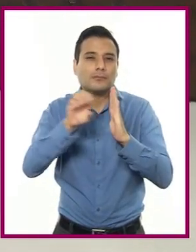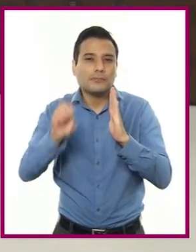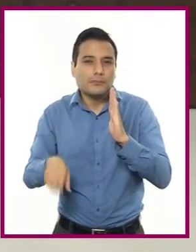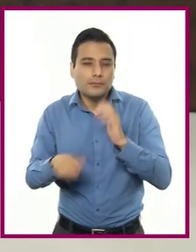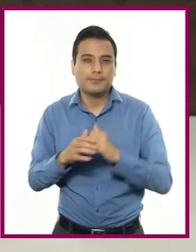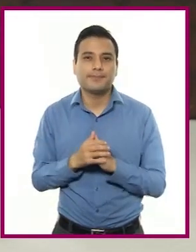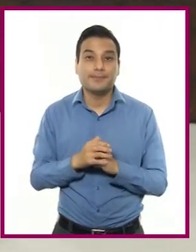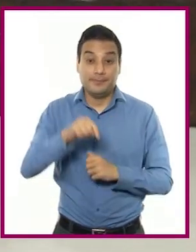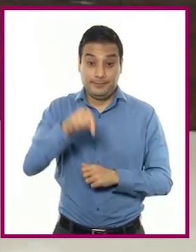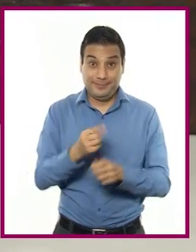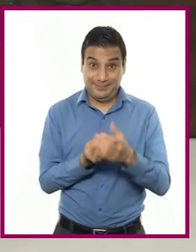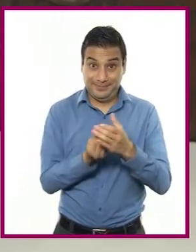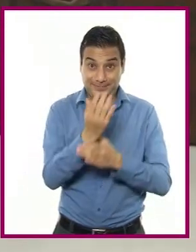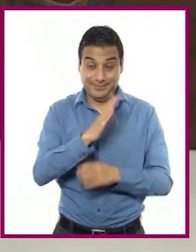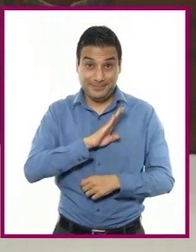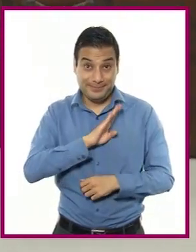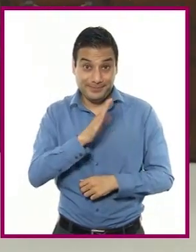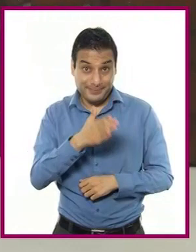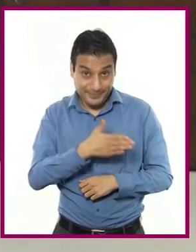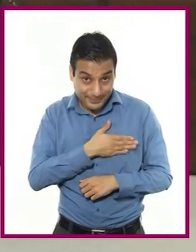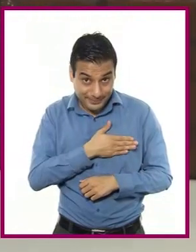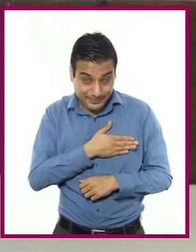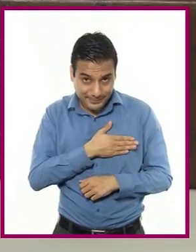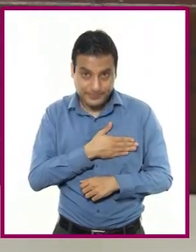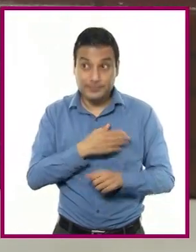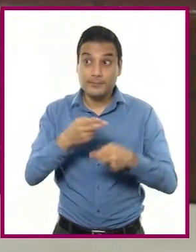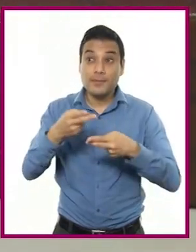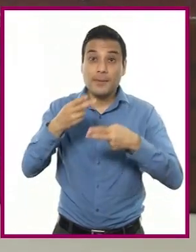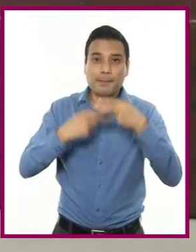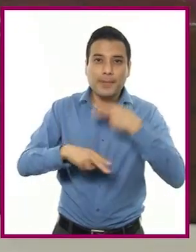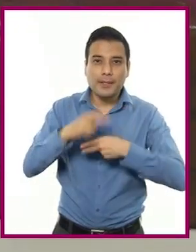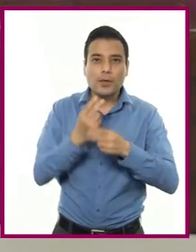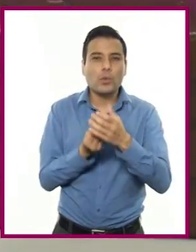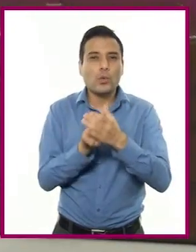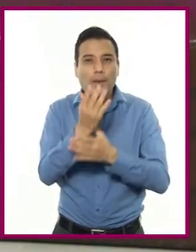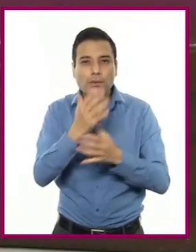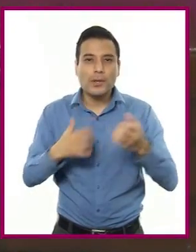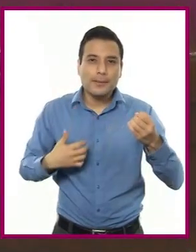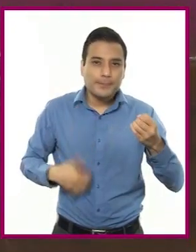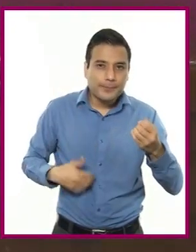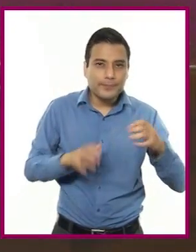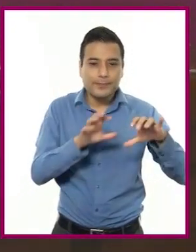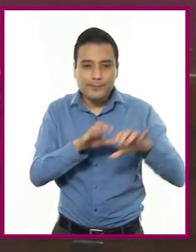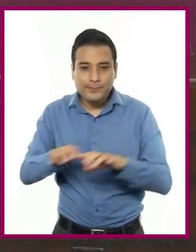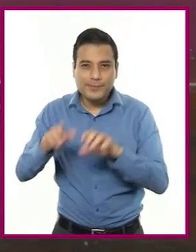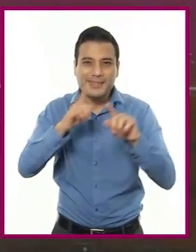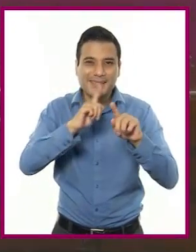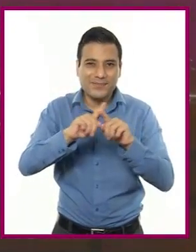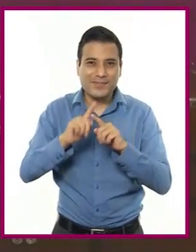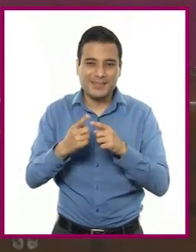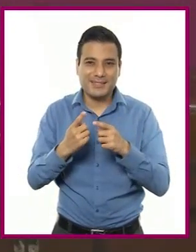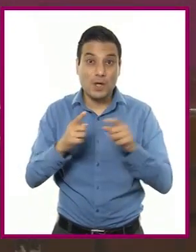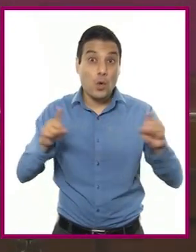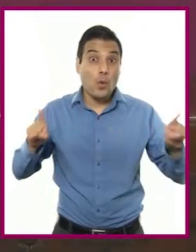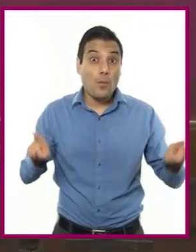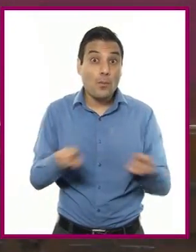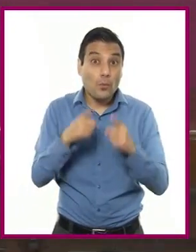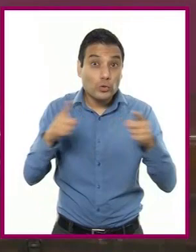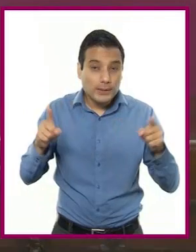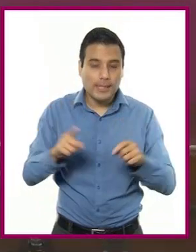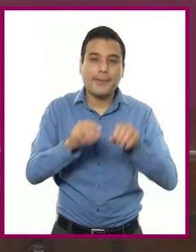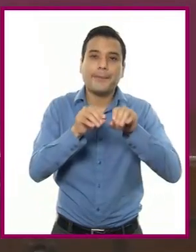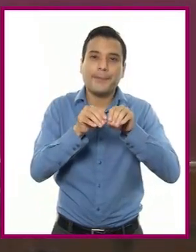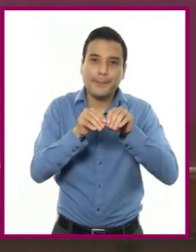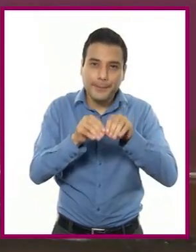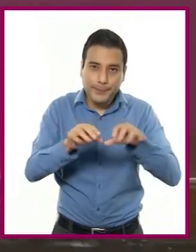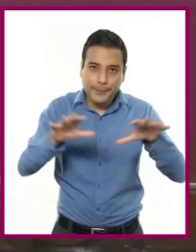generó en la Nueva España con la llegada de nuevos instrumentos, principalmente de cuerdas, los